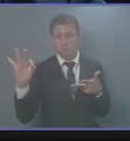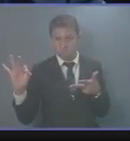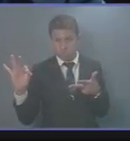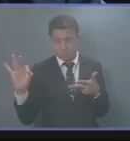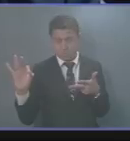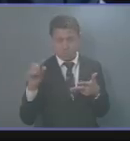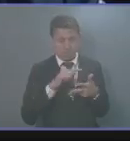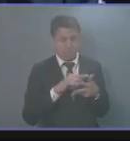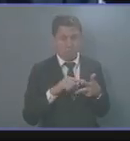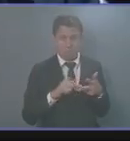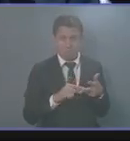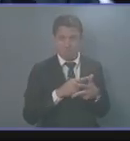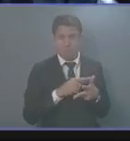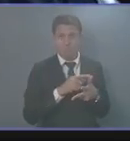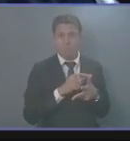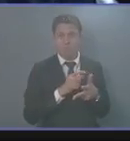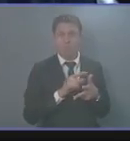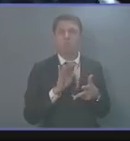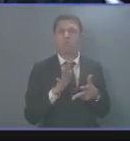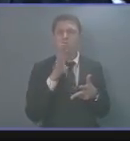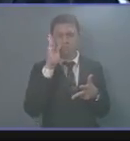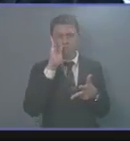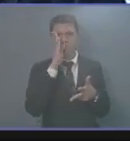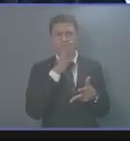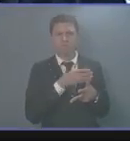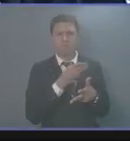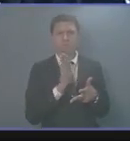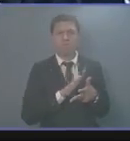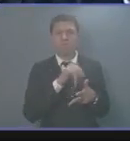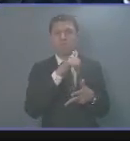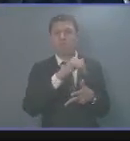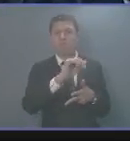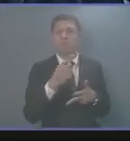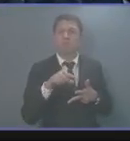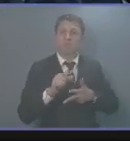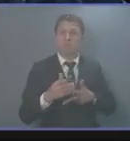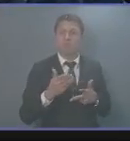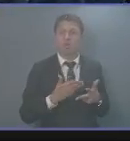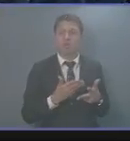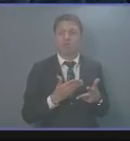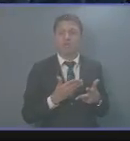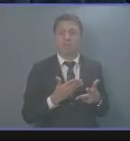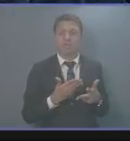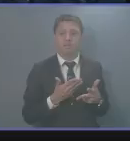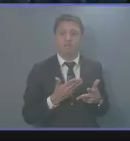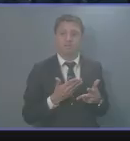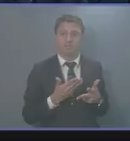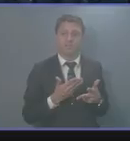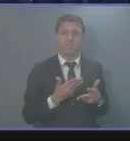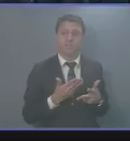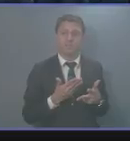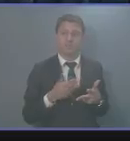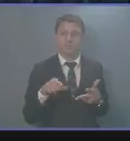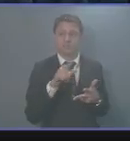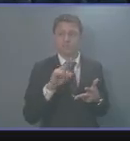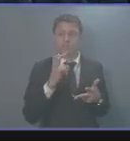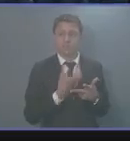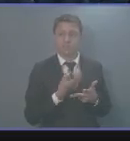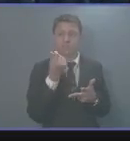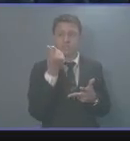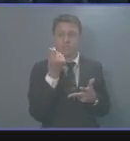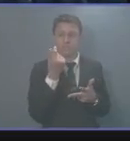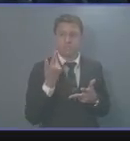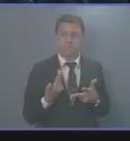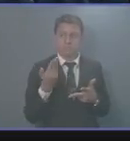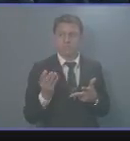2014-2019, ya que su gran objetivo estratégico era dinamizar la economía a fin de generar